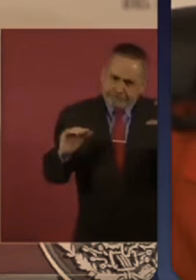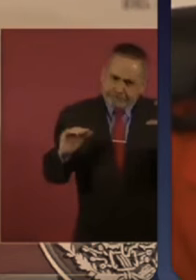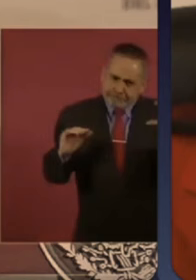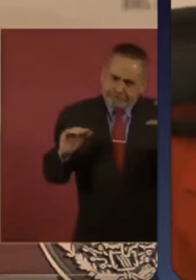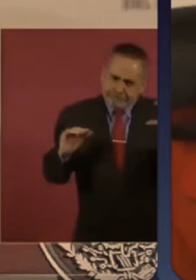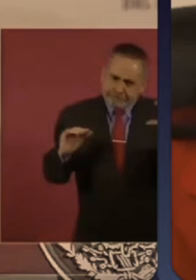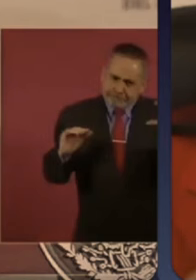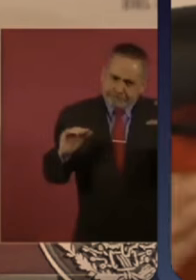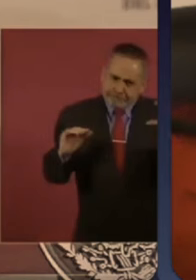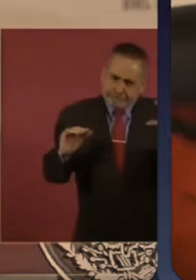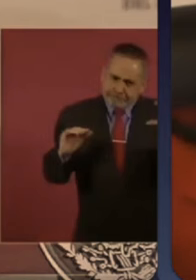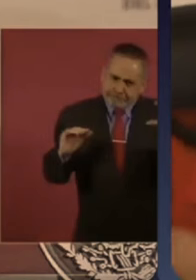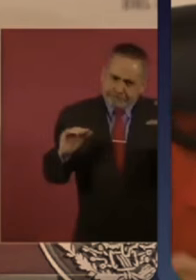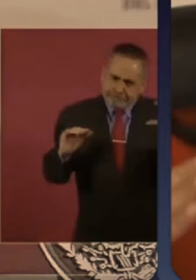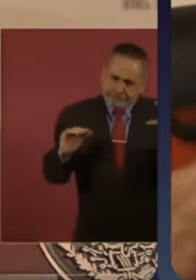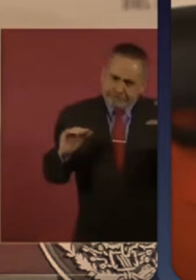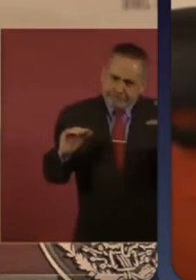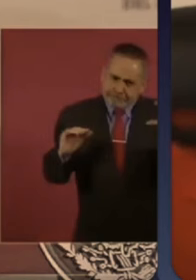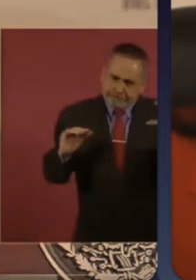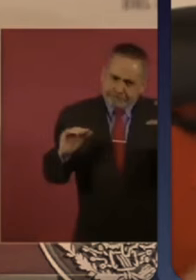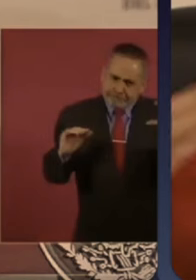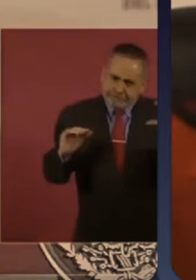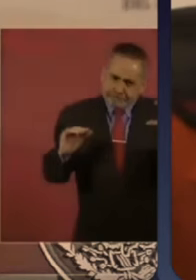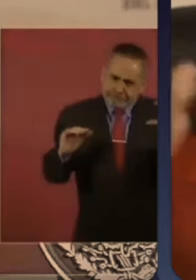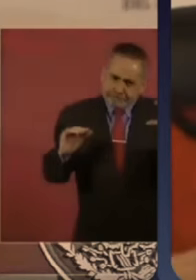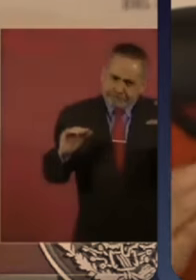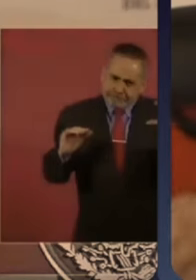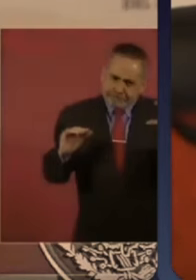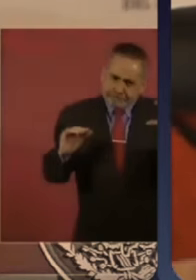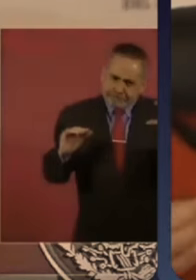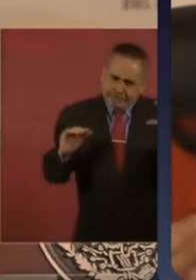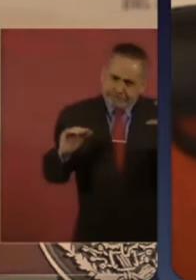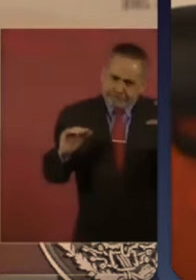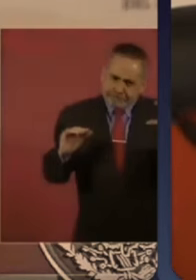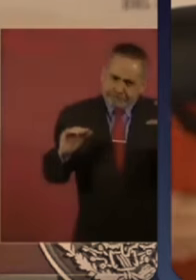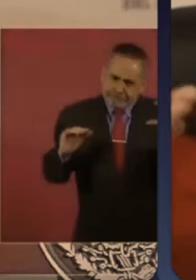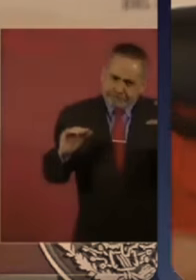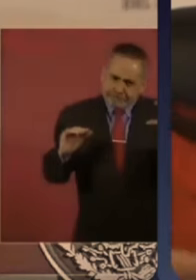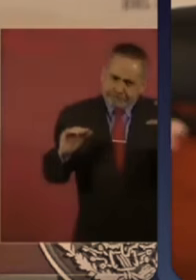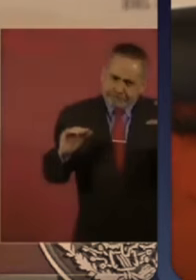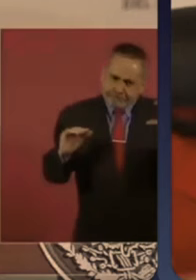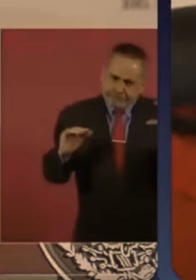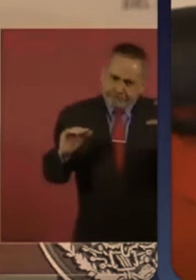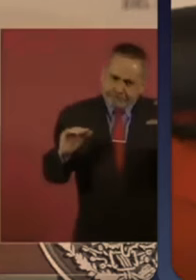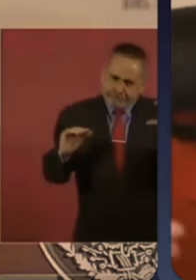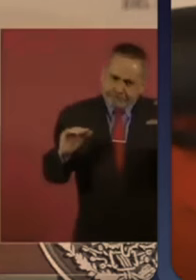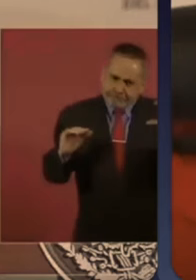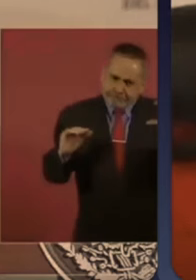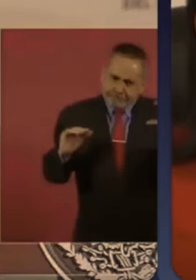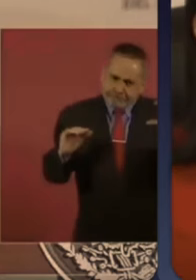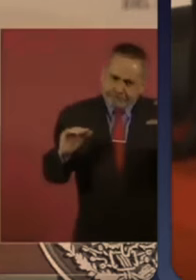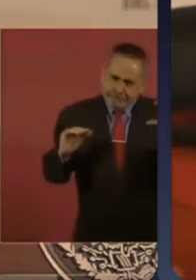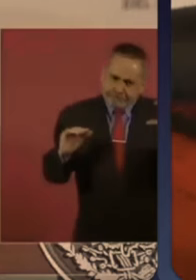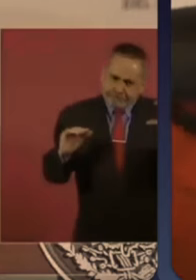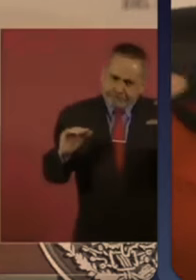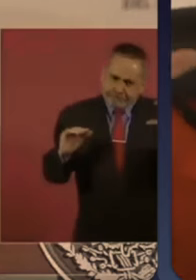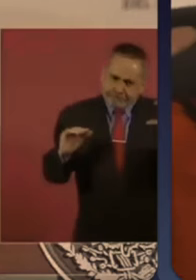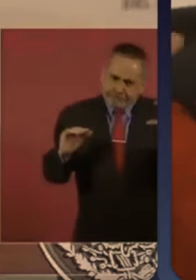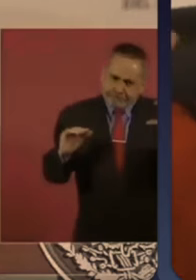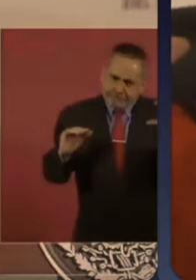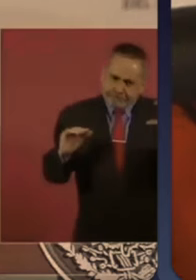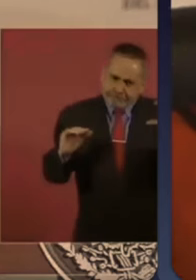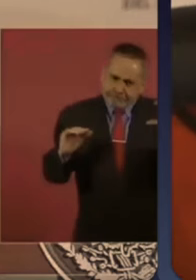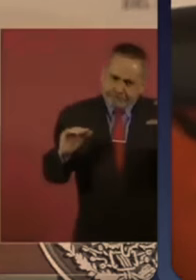malas decisiones mientras tenemos ministros que tienen pensiones millonarias de más de 7 millones de pesos. ¿De